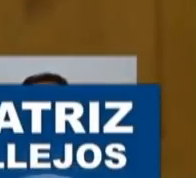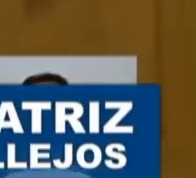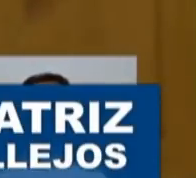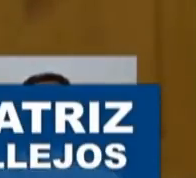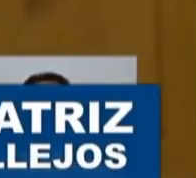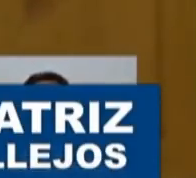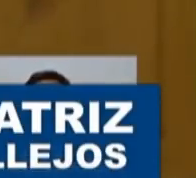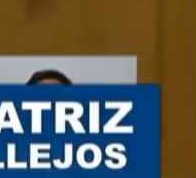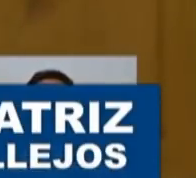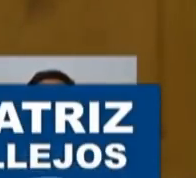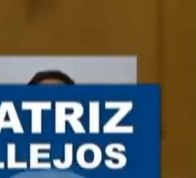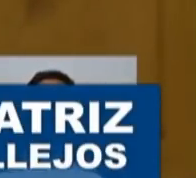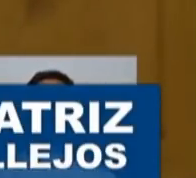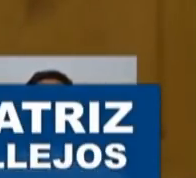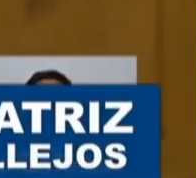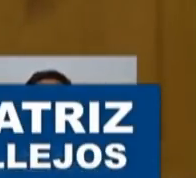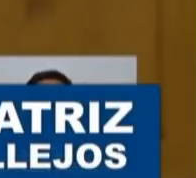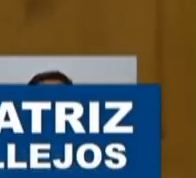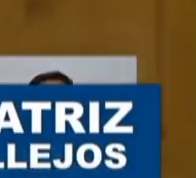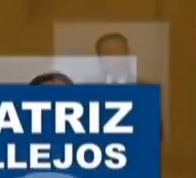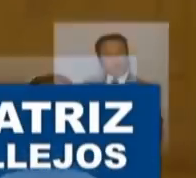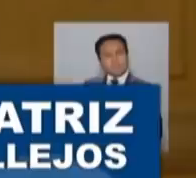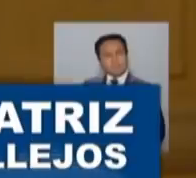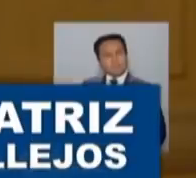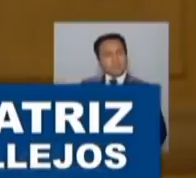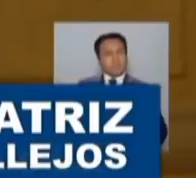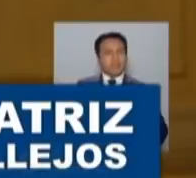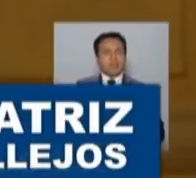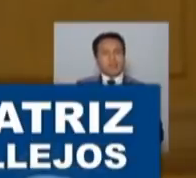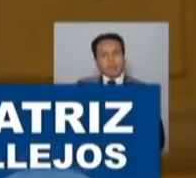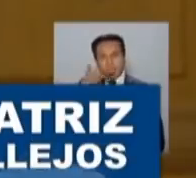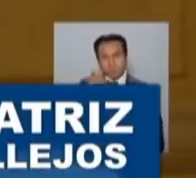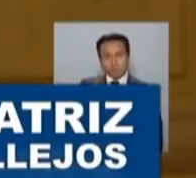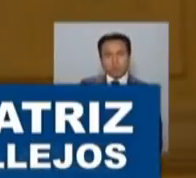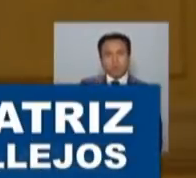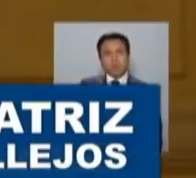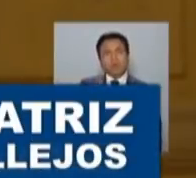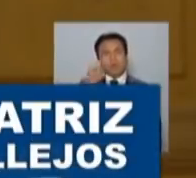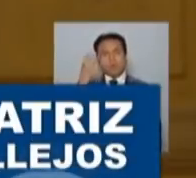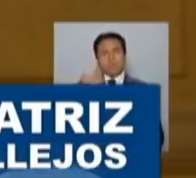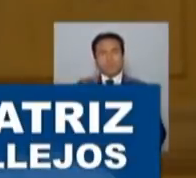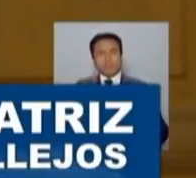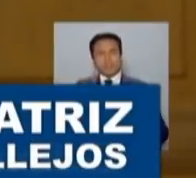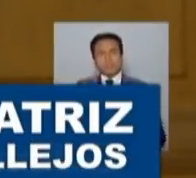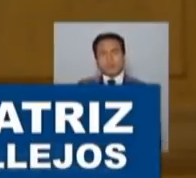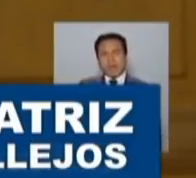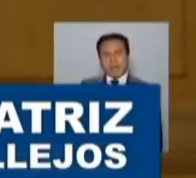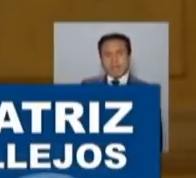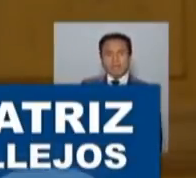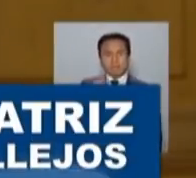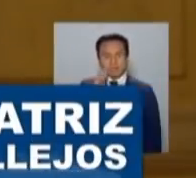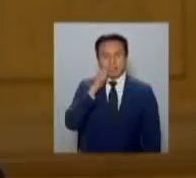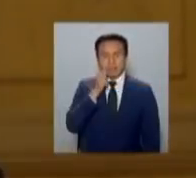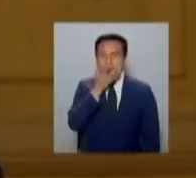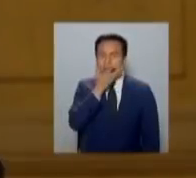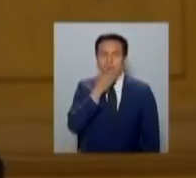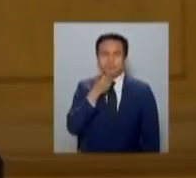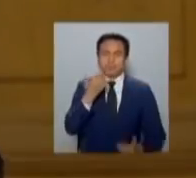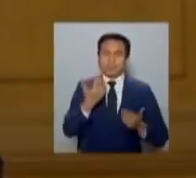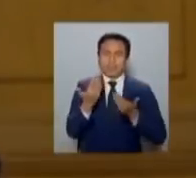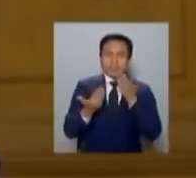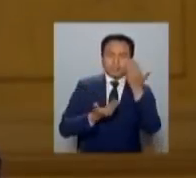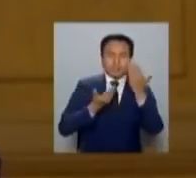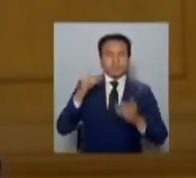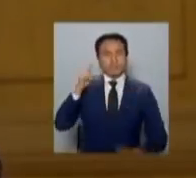también se decía en medio de la entrevista que hay que buscar una fórmula que eventualmente permita ayudar a personas que no van a poder trabajar